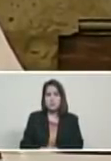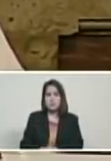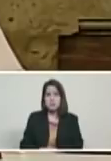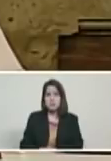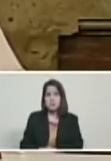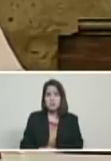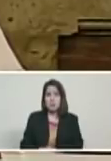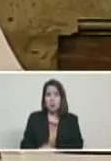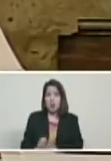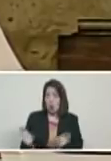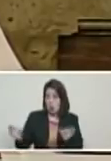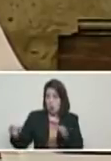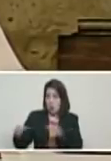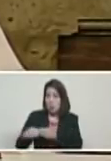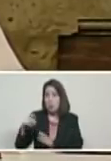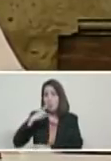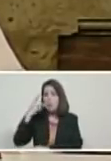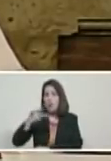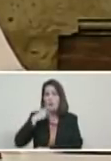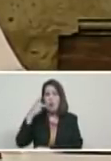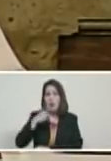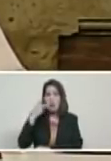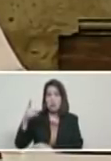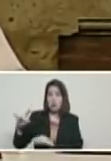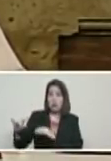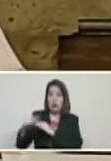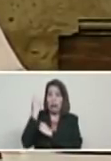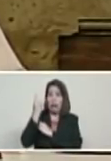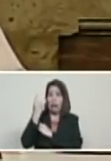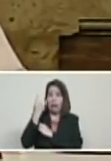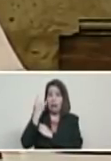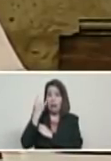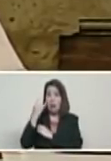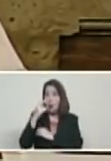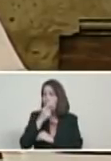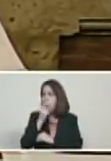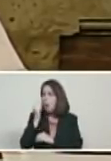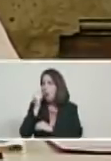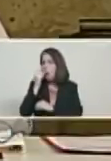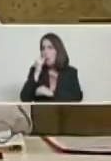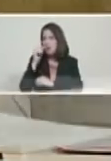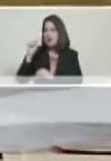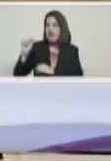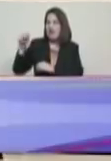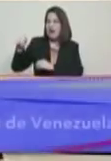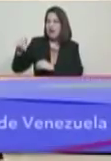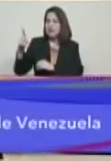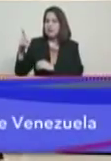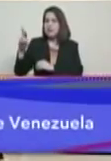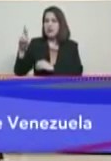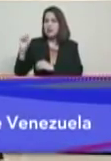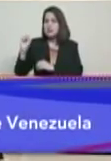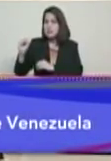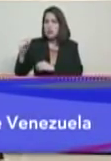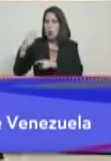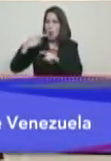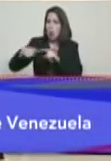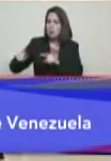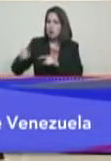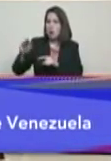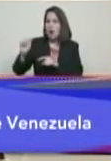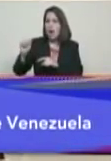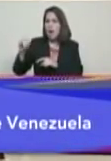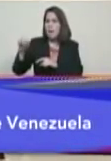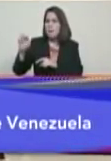Particularmente el partido político de un traidor llamado Andrés Velázquez y un traidor llamado Américo